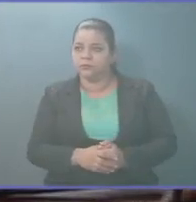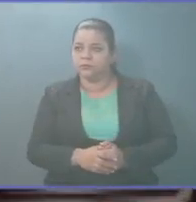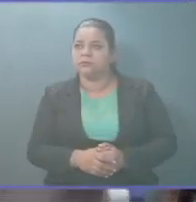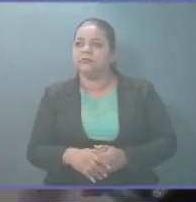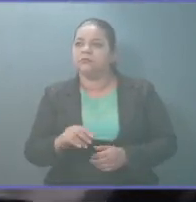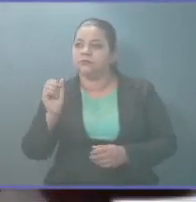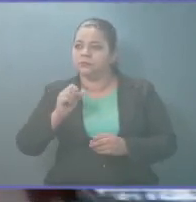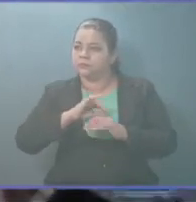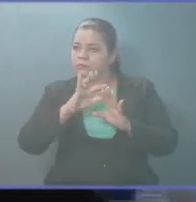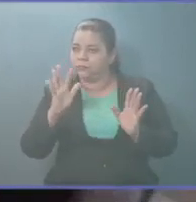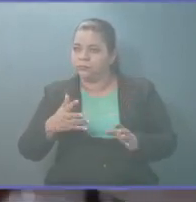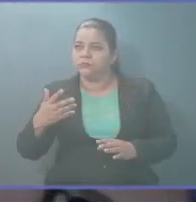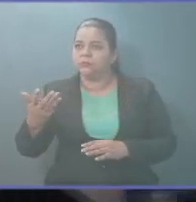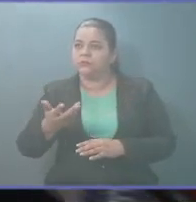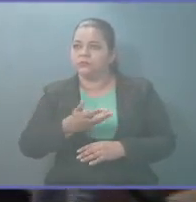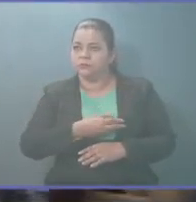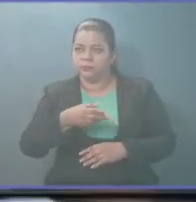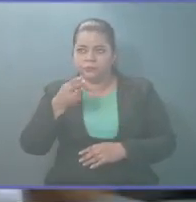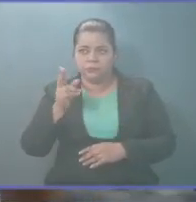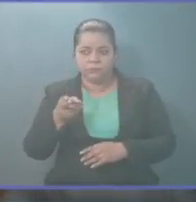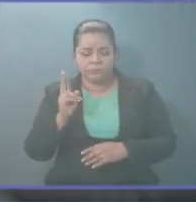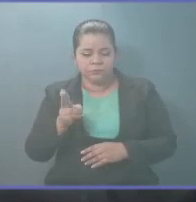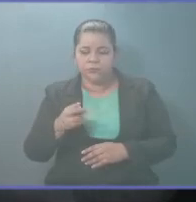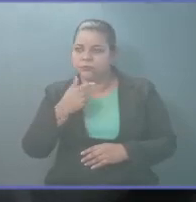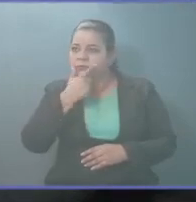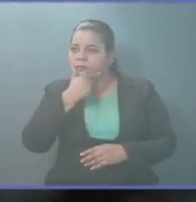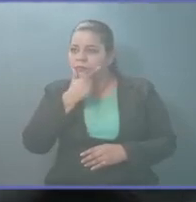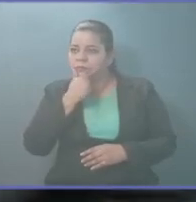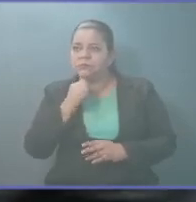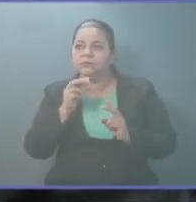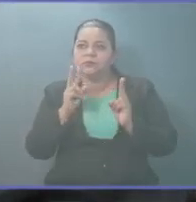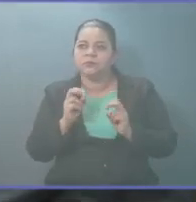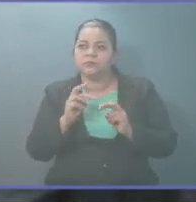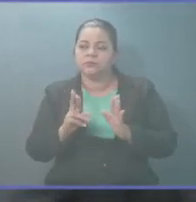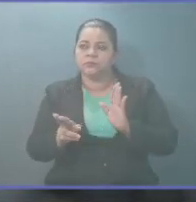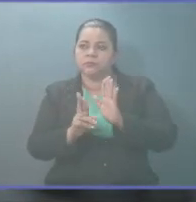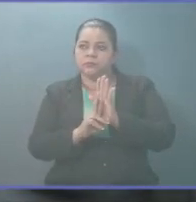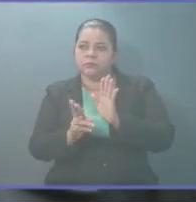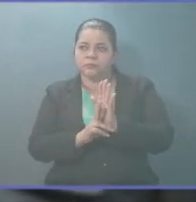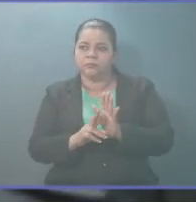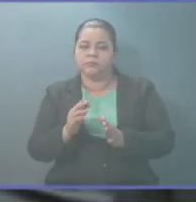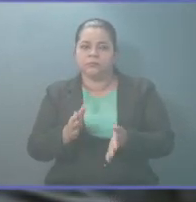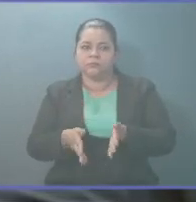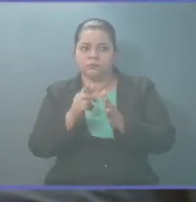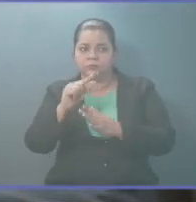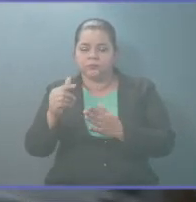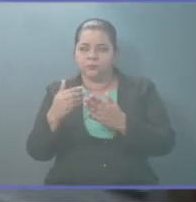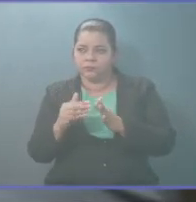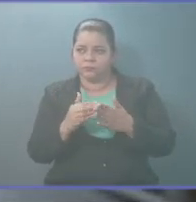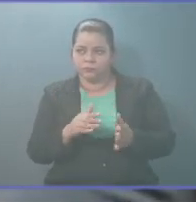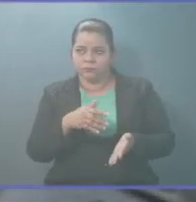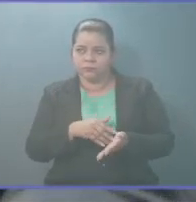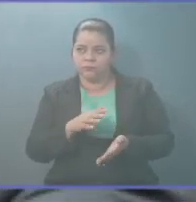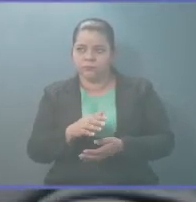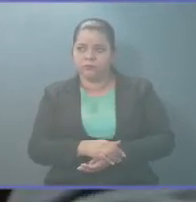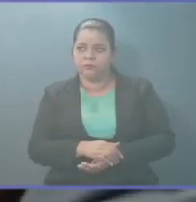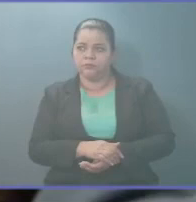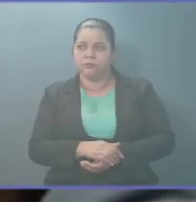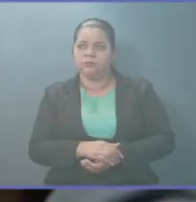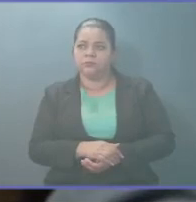agrega es el concepto de cuando debemos entender de que es una resolución definitiva, ¿verdad? Cuando es